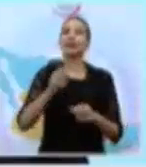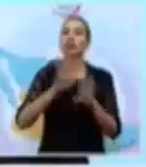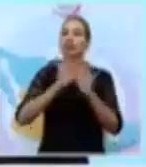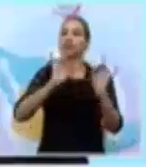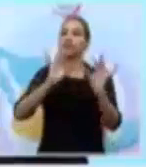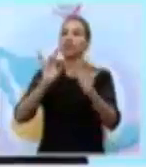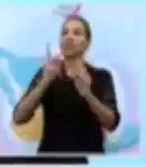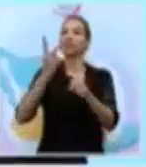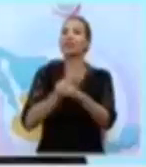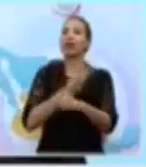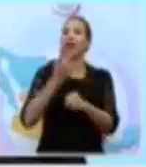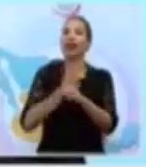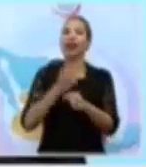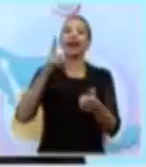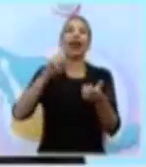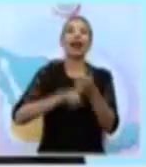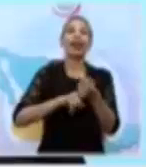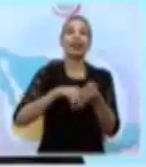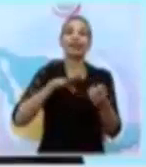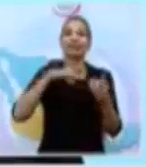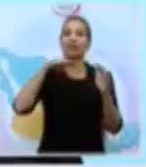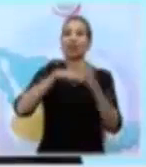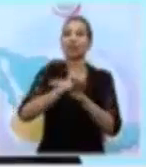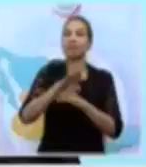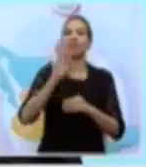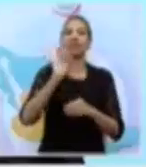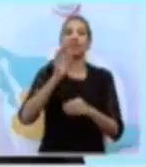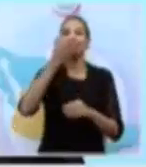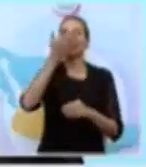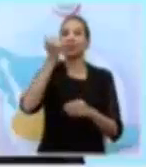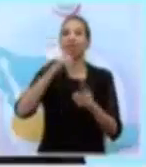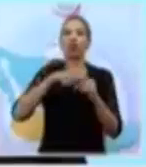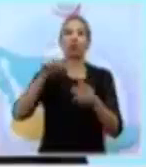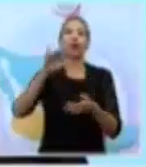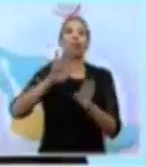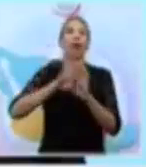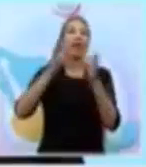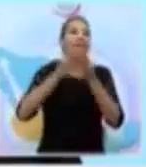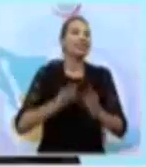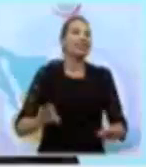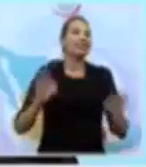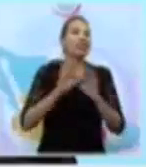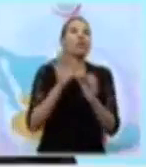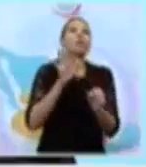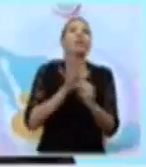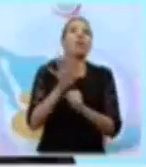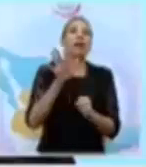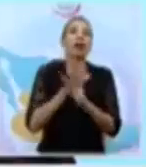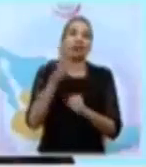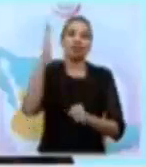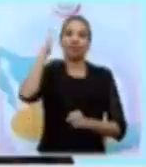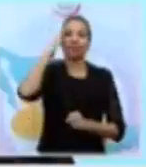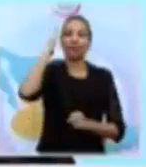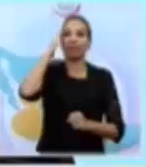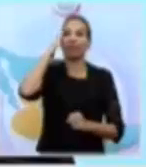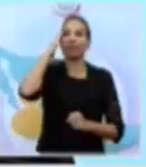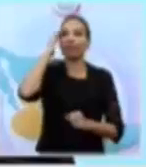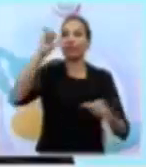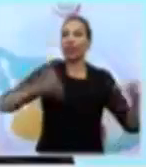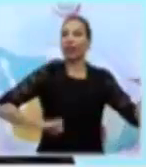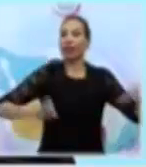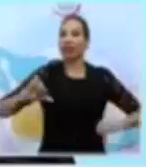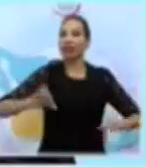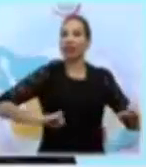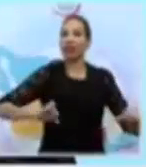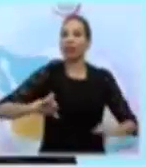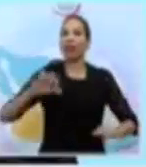en lo que ocurre en el interior de ellas, siendo obviamente la más importante la correspondiente a la actividad